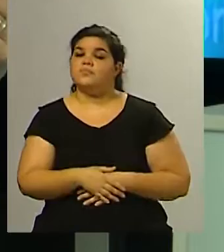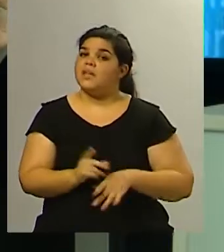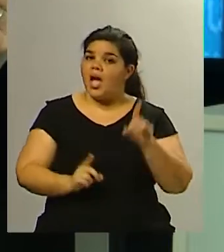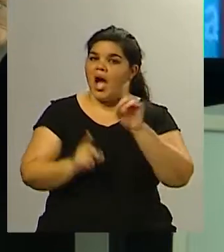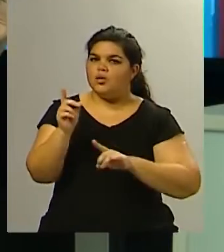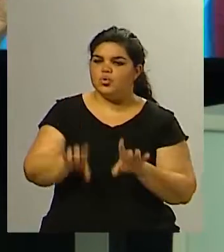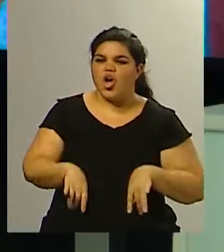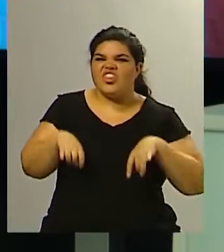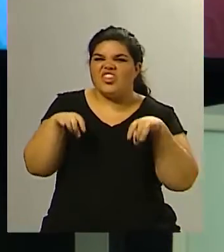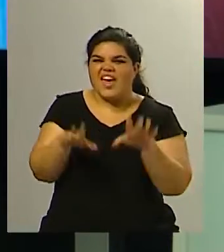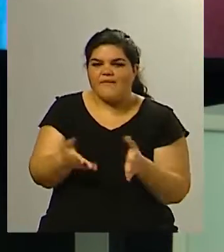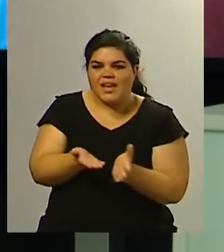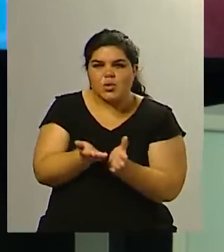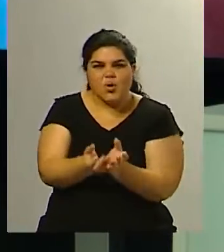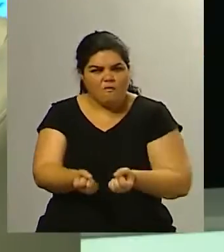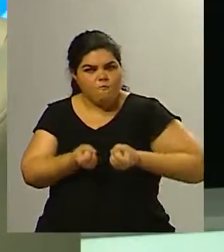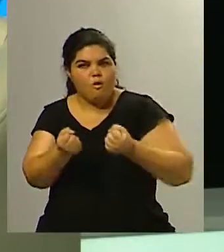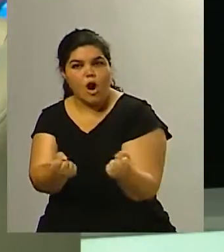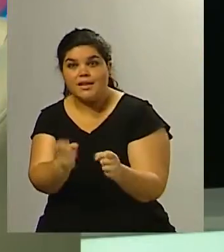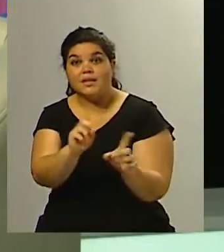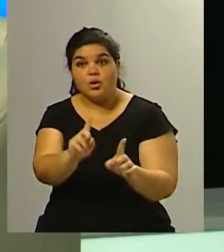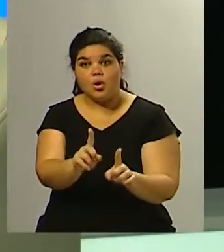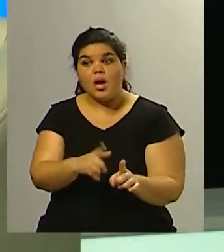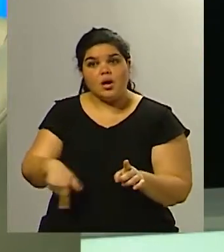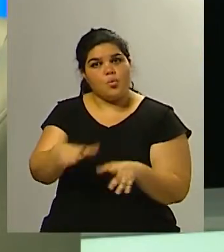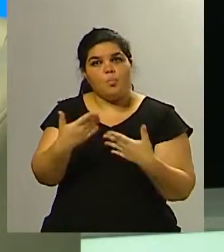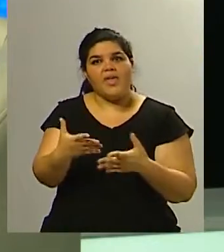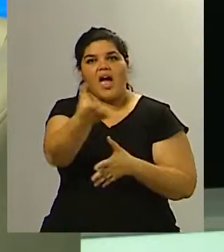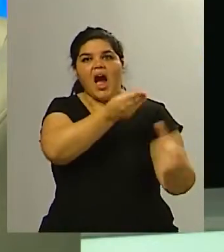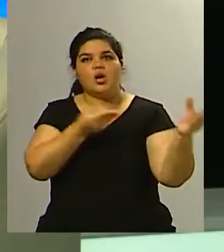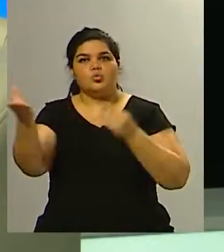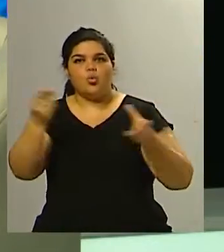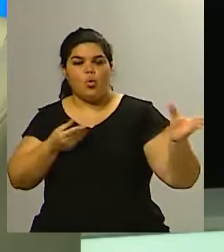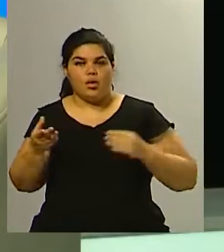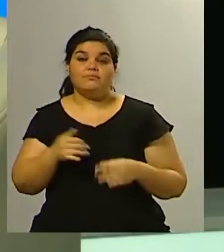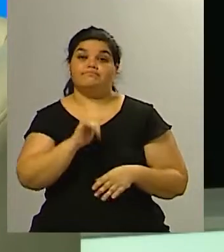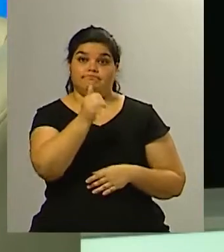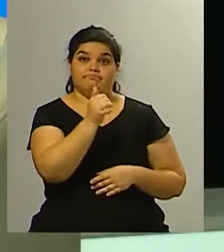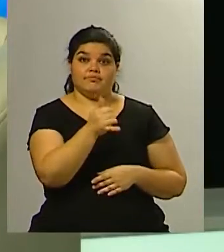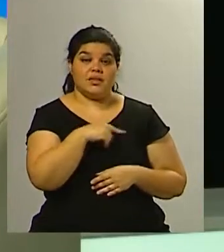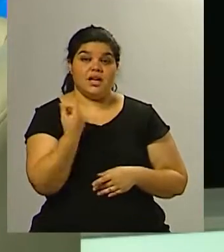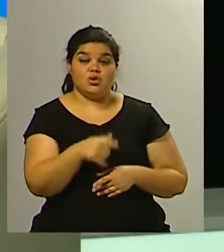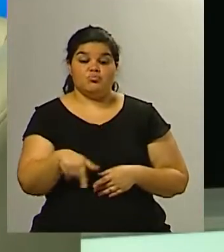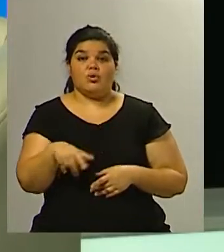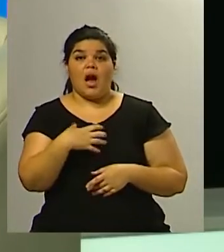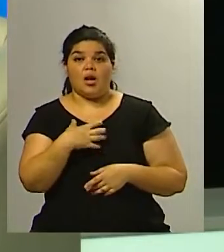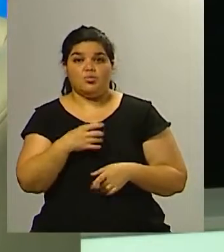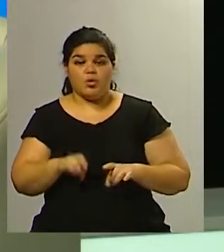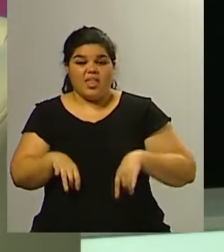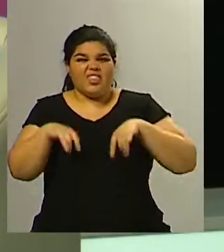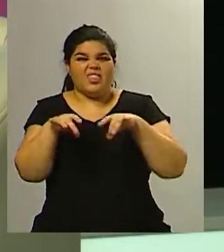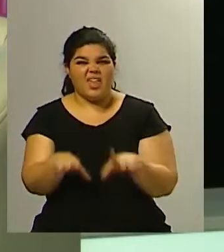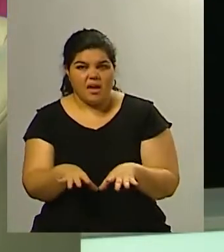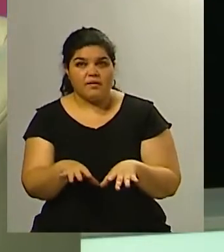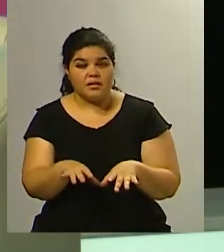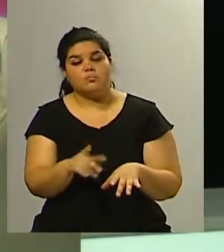trayectoria más débil, como se dice, son las trayectorias debilitadas que nosotros apoyamos y acercamos con programas como los